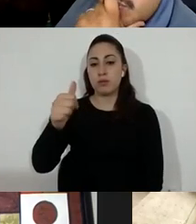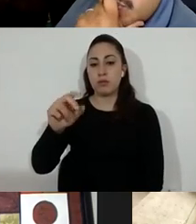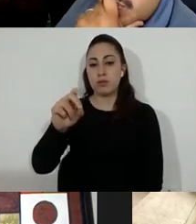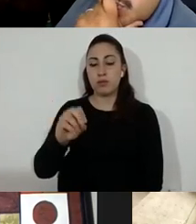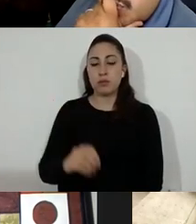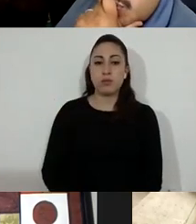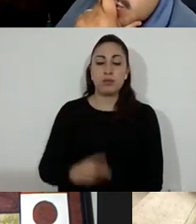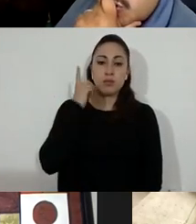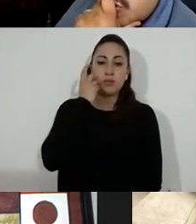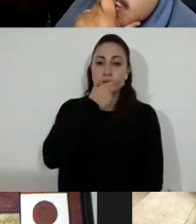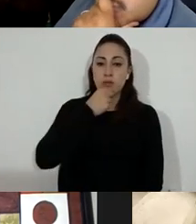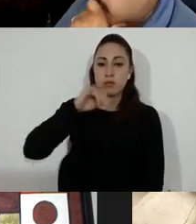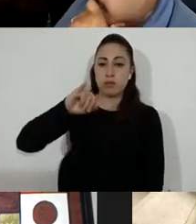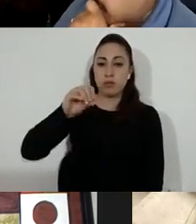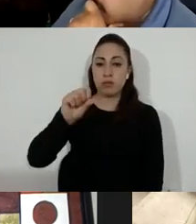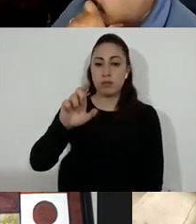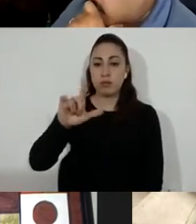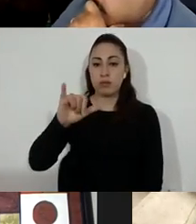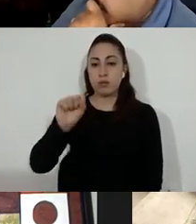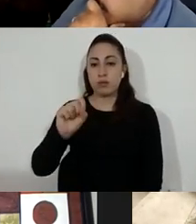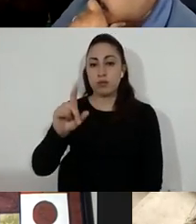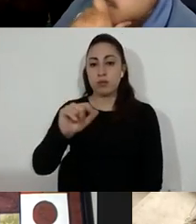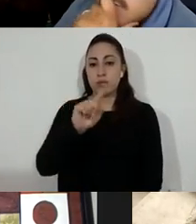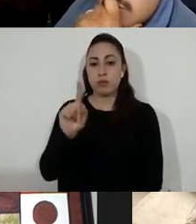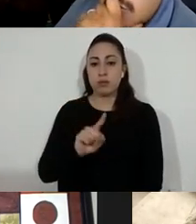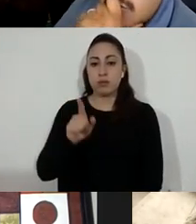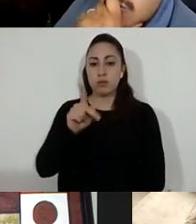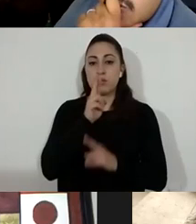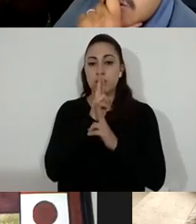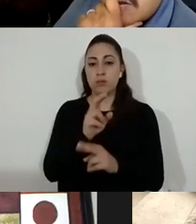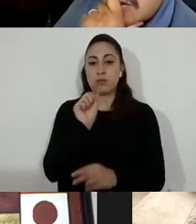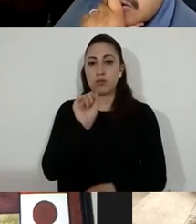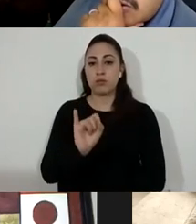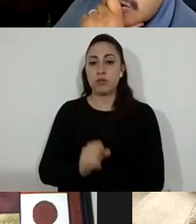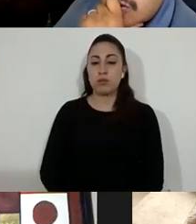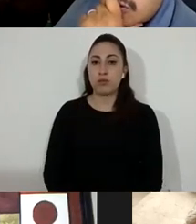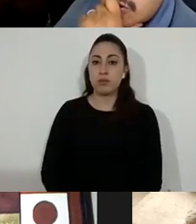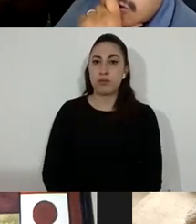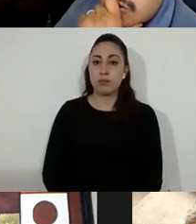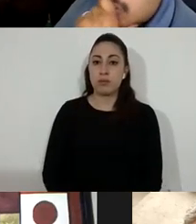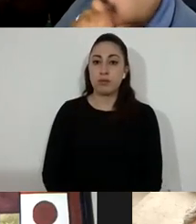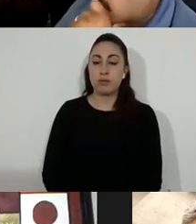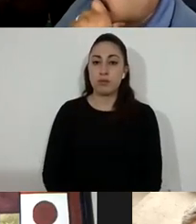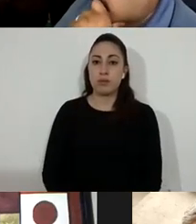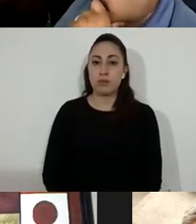Diputado José Luis Rodríguez Díaz de León. José Luis Rodríguez Díaz de León, a favor en lo general y en lo